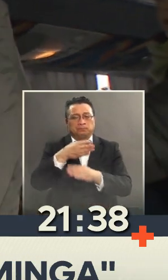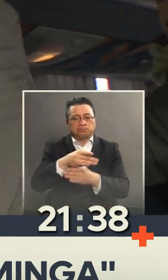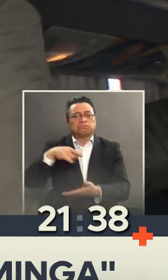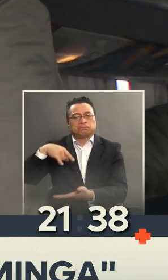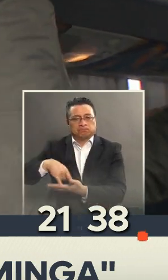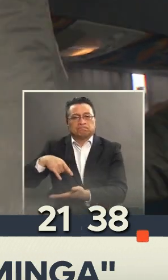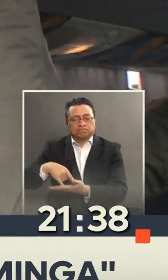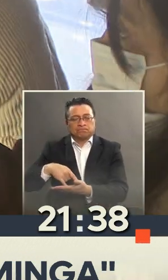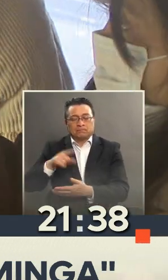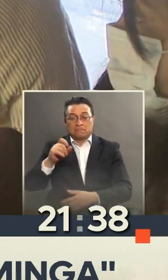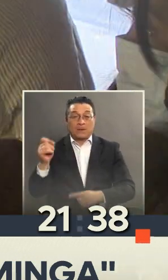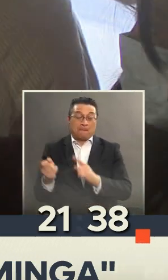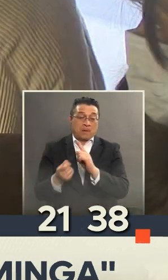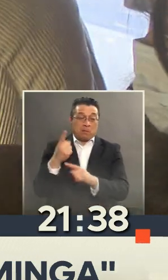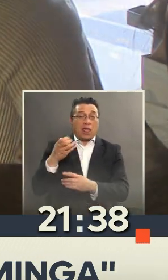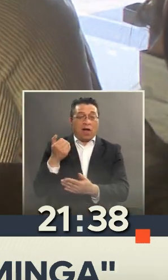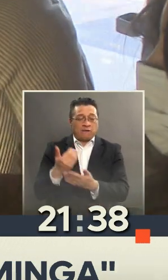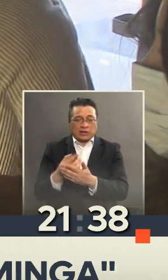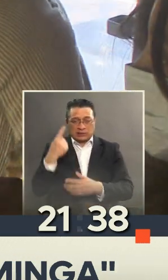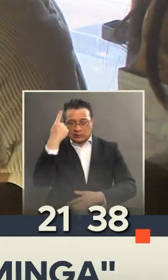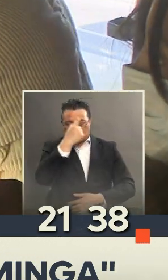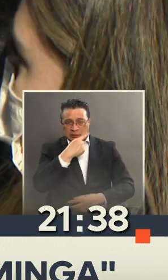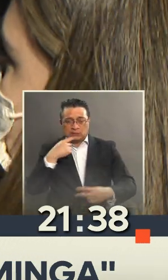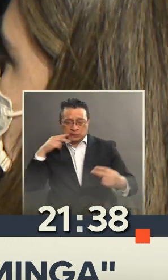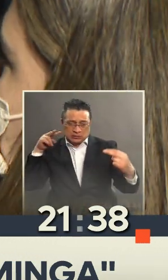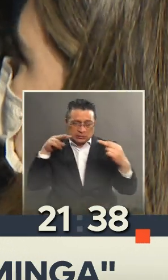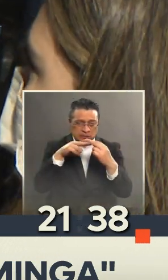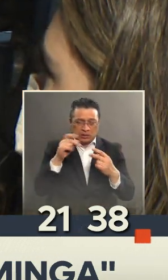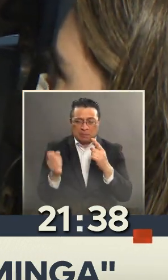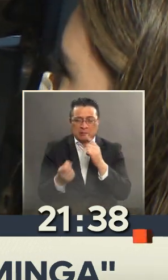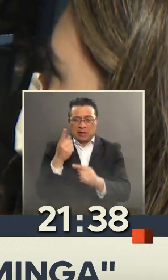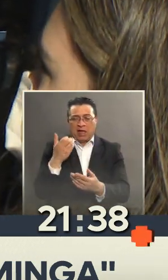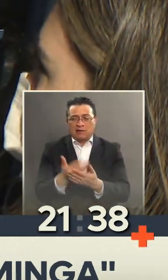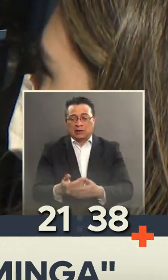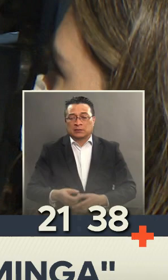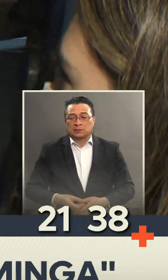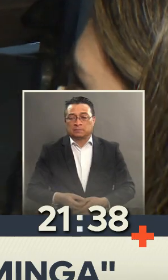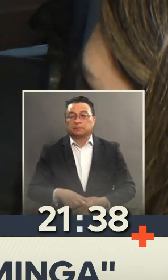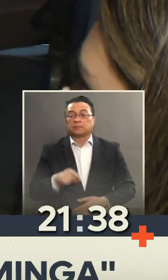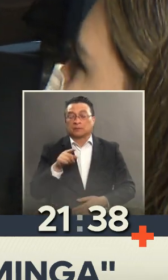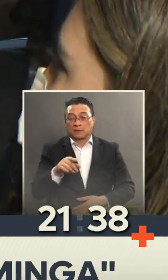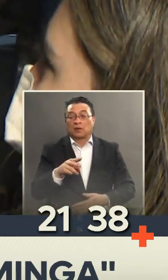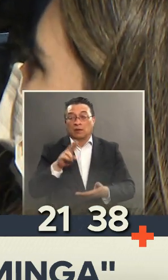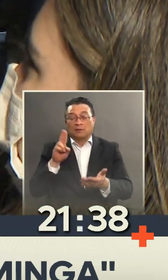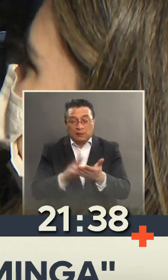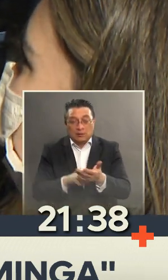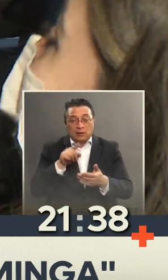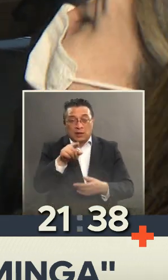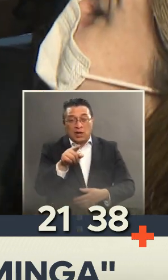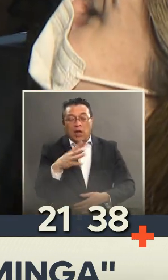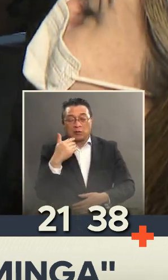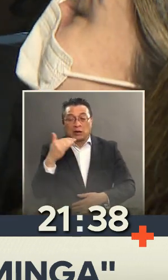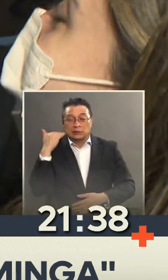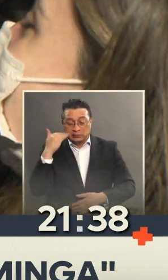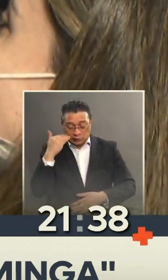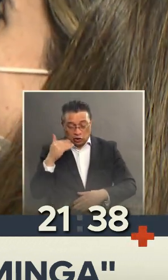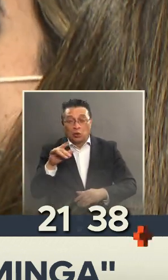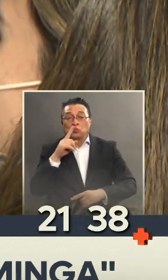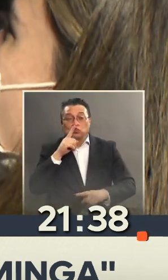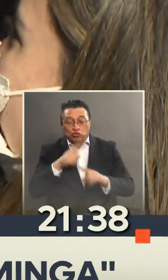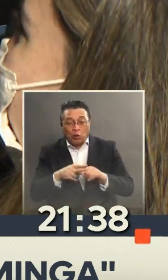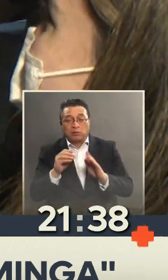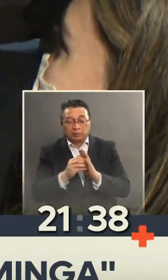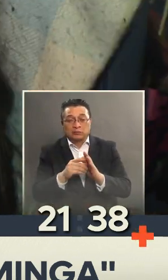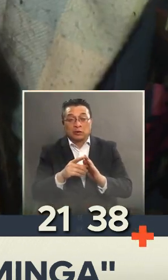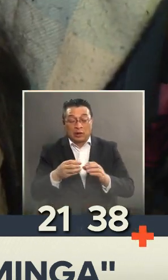la primera vez que se veían las caras. La impresión mía fue como que uno se acuerda de los nombres de los bebés. Porque pasar por una